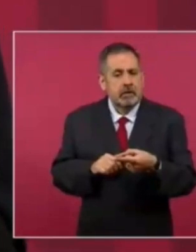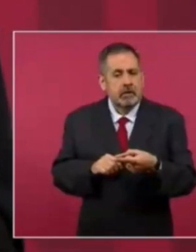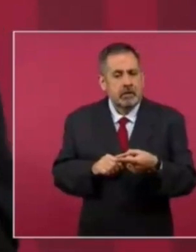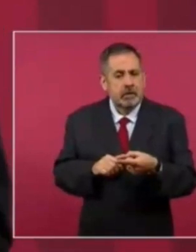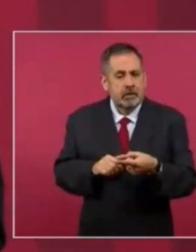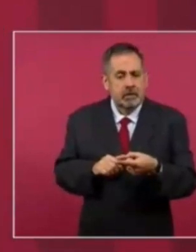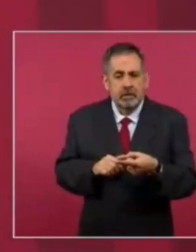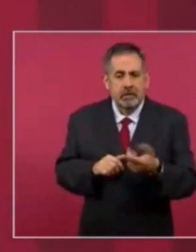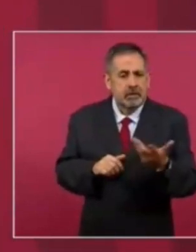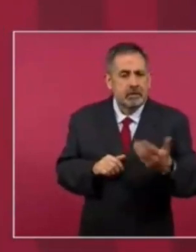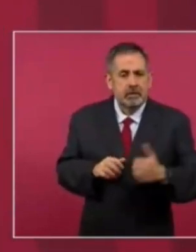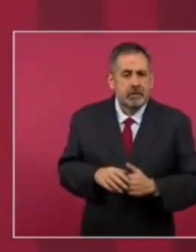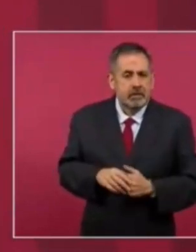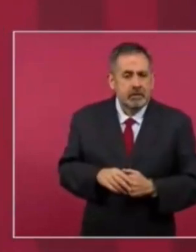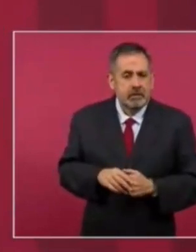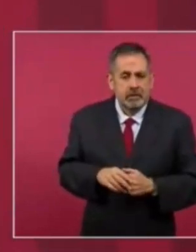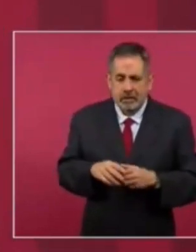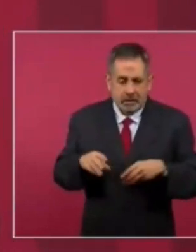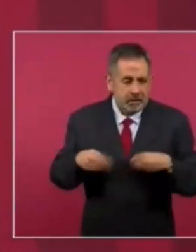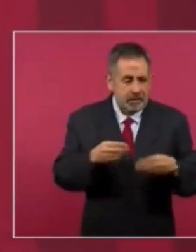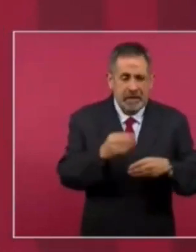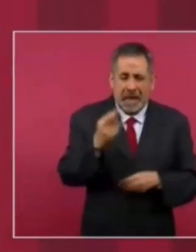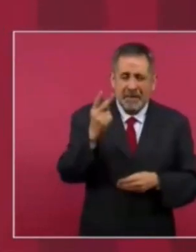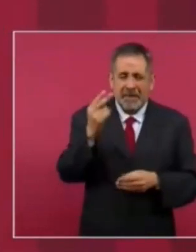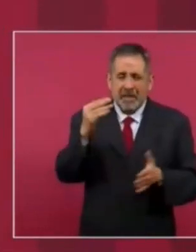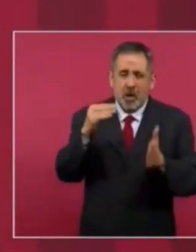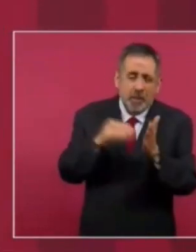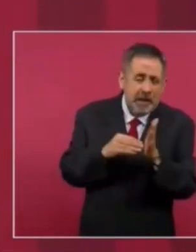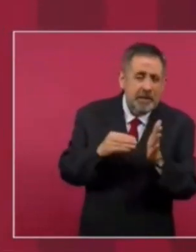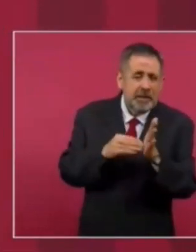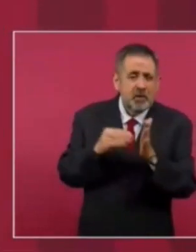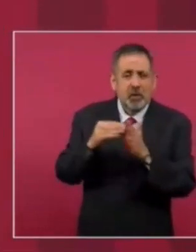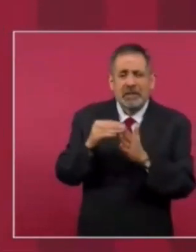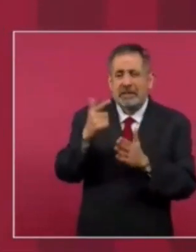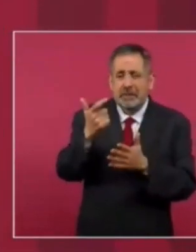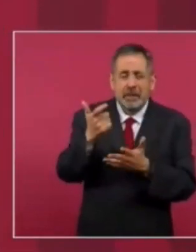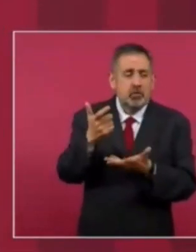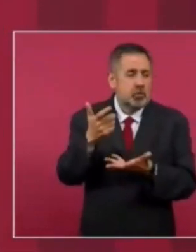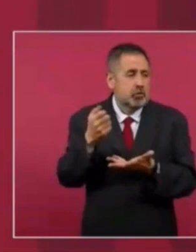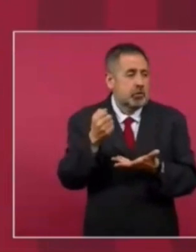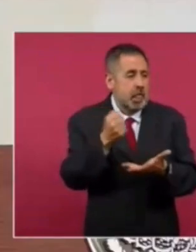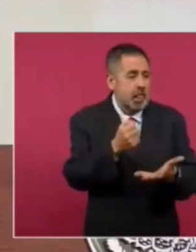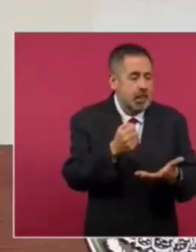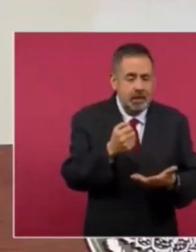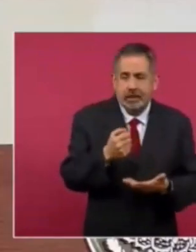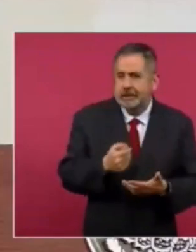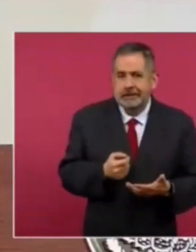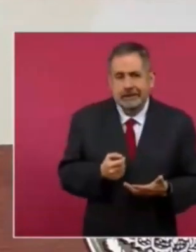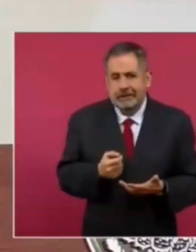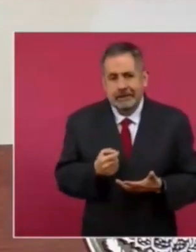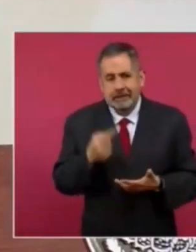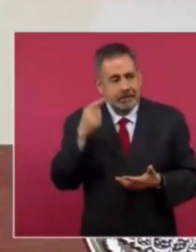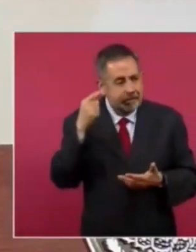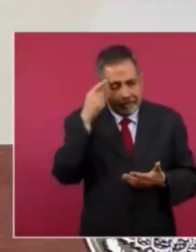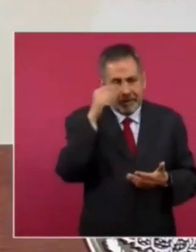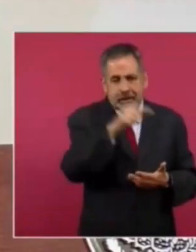¿Cómo se van a destinar 25 mil millones de pesos para